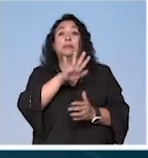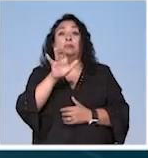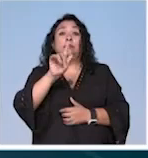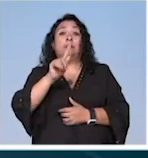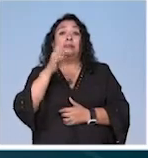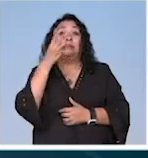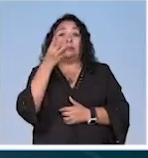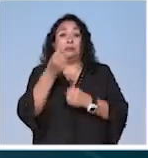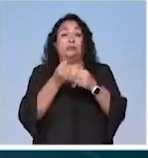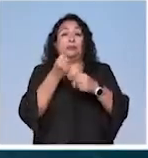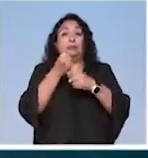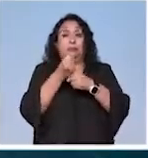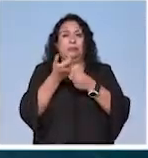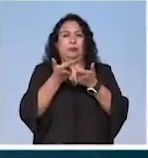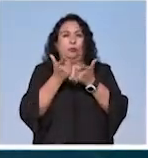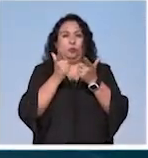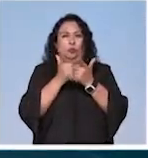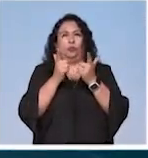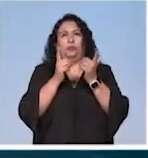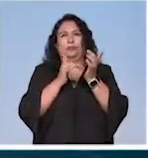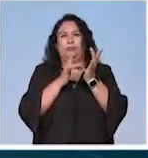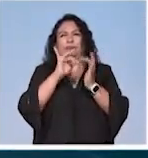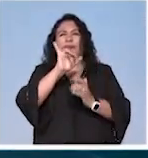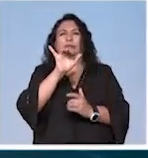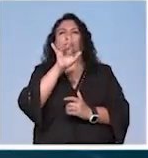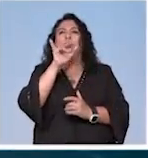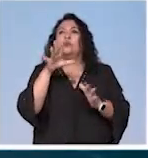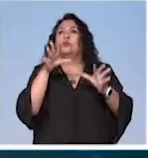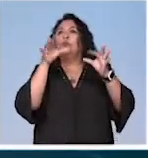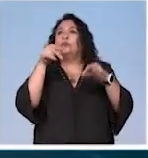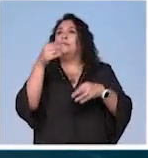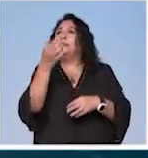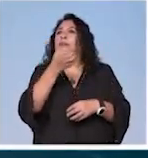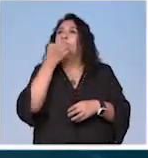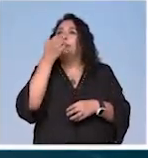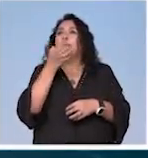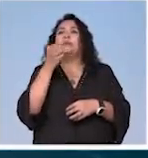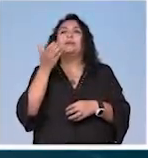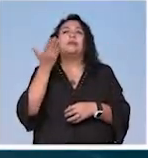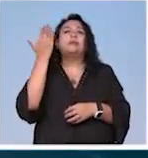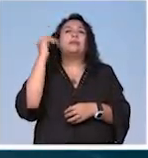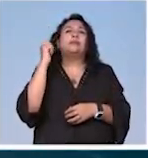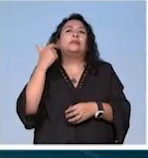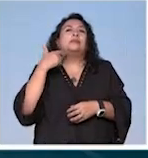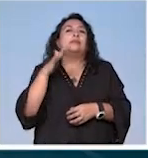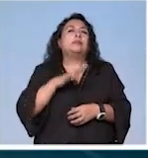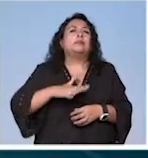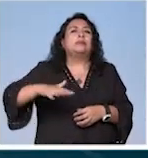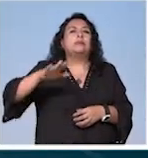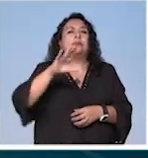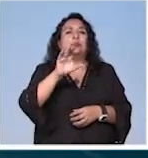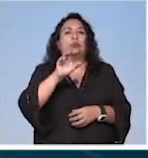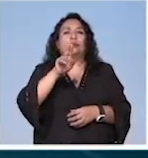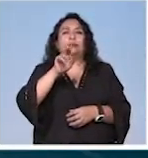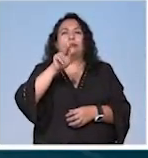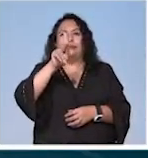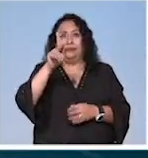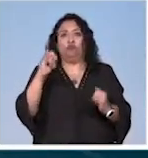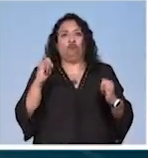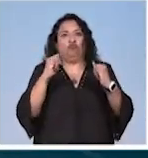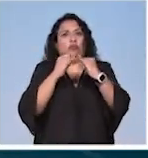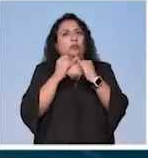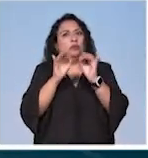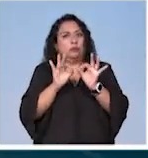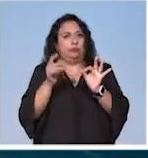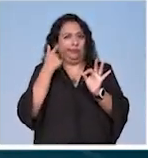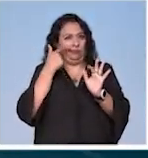1573 fue el año en el que la Compañía de Jesús o Jesuitas fundaron este colegio en el antes llamado barrio de Cuepopan. La institución fue un referente